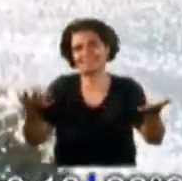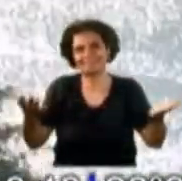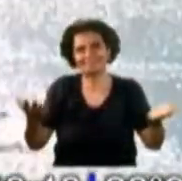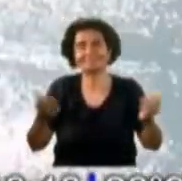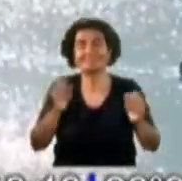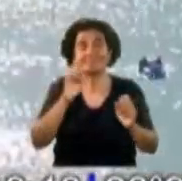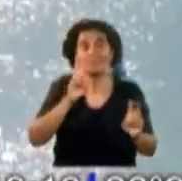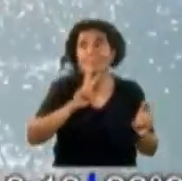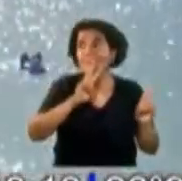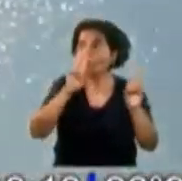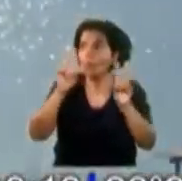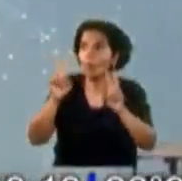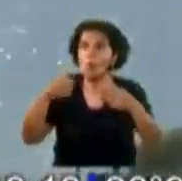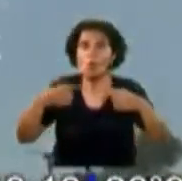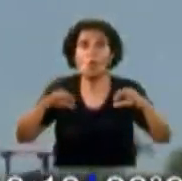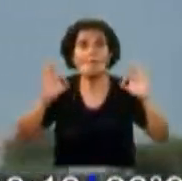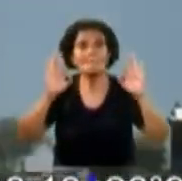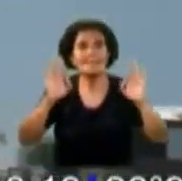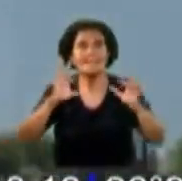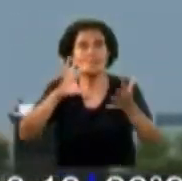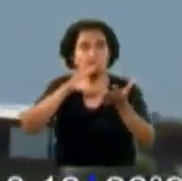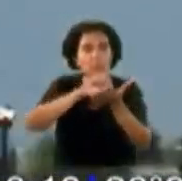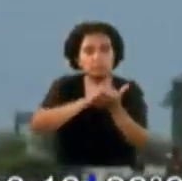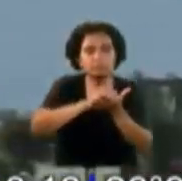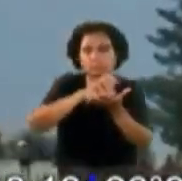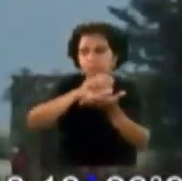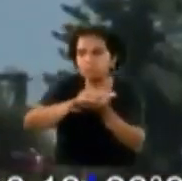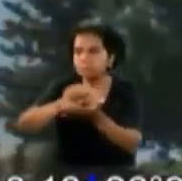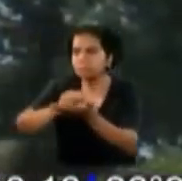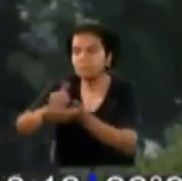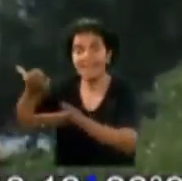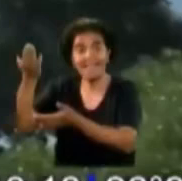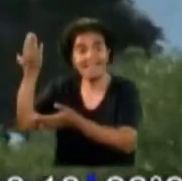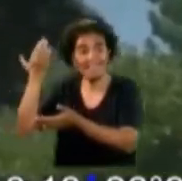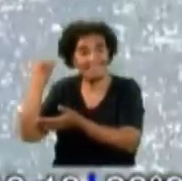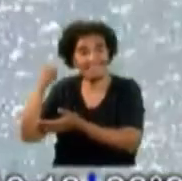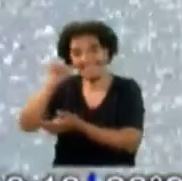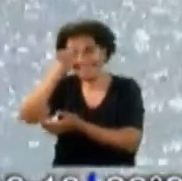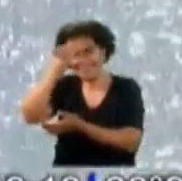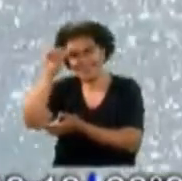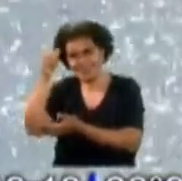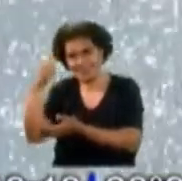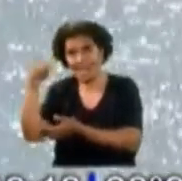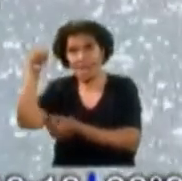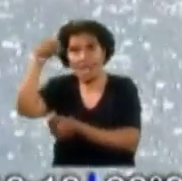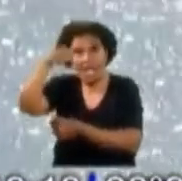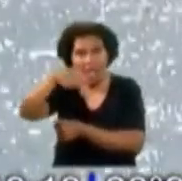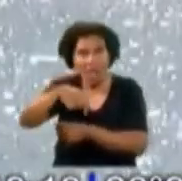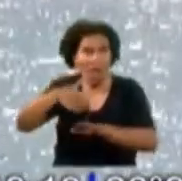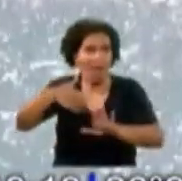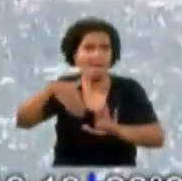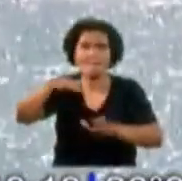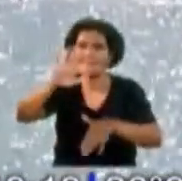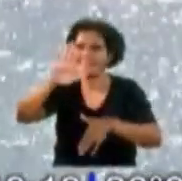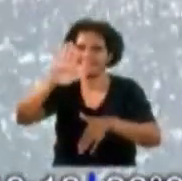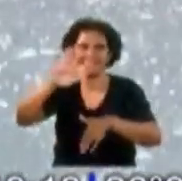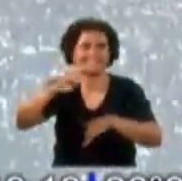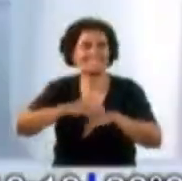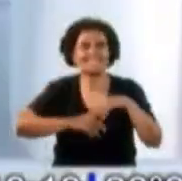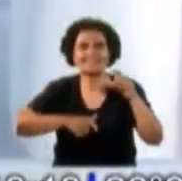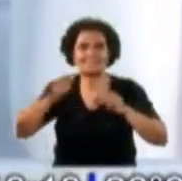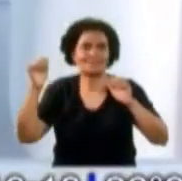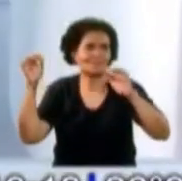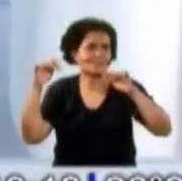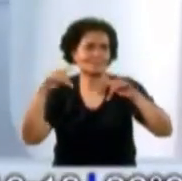ocupación fue eh fue creciendo en lo que venía del verano y y este fin de semana en particular de de carnaval se colmó